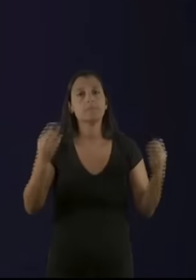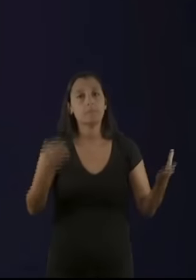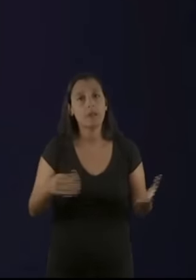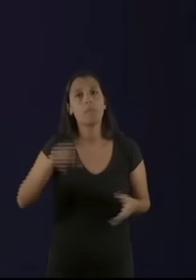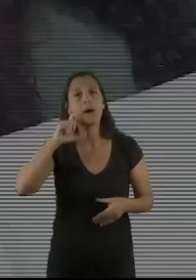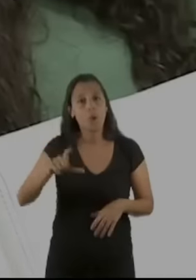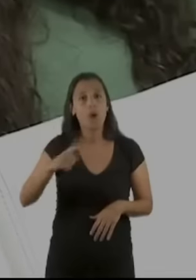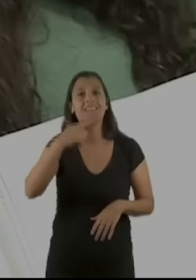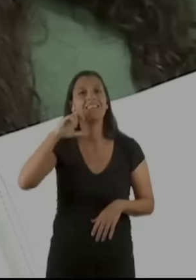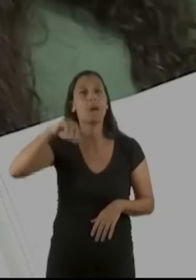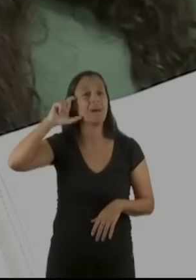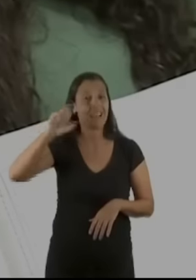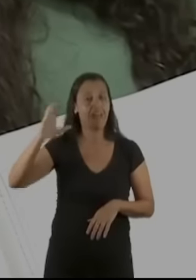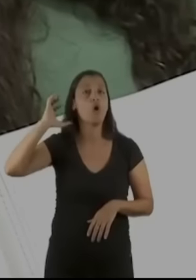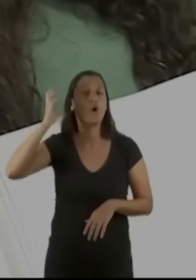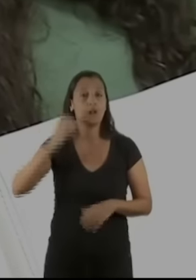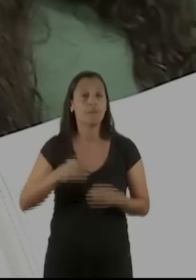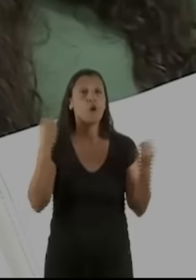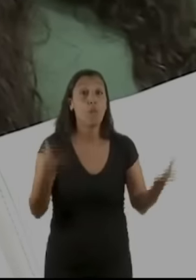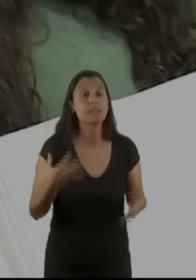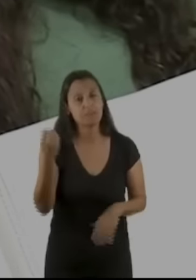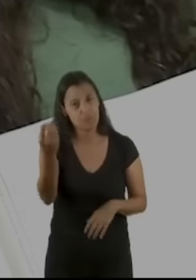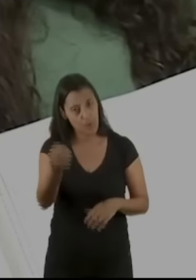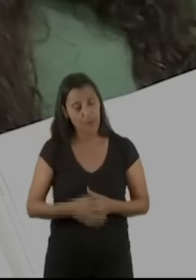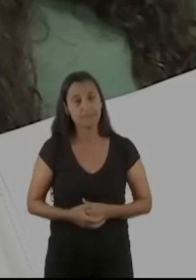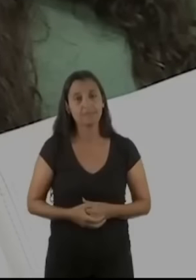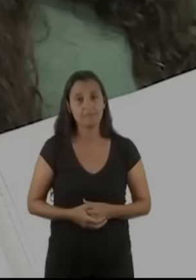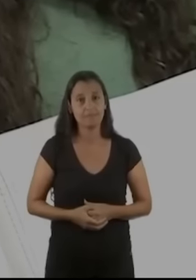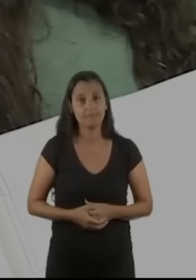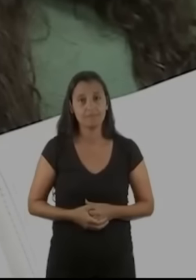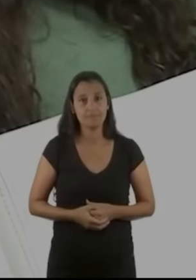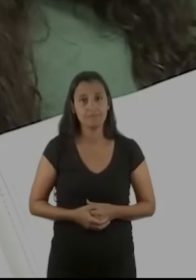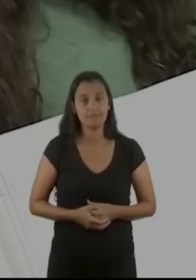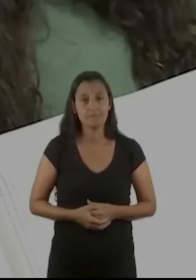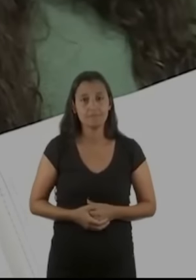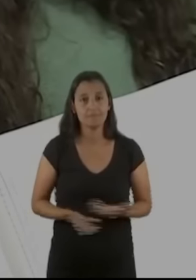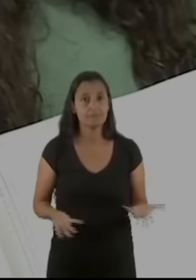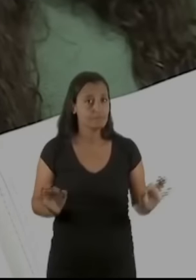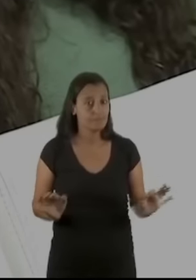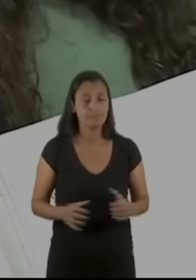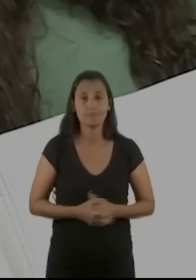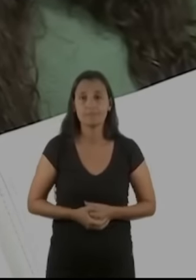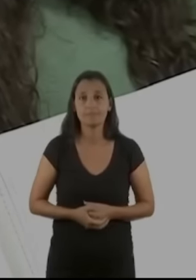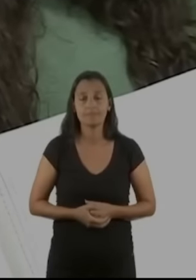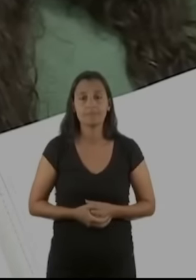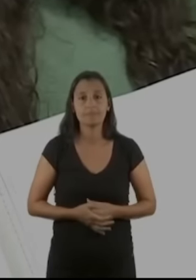Manuel Silvia mercado para radio muy bien muy bien tengo algo acá no